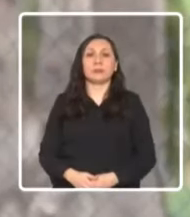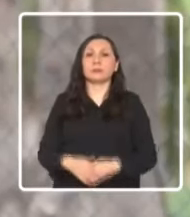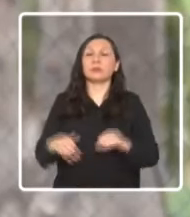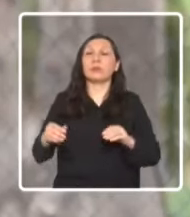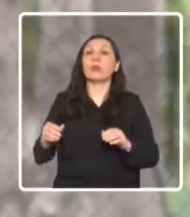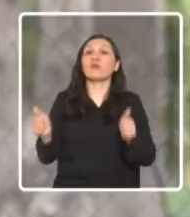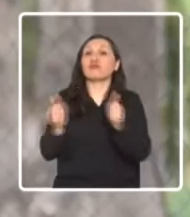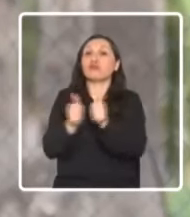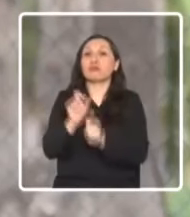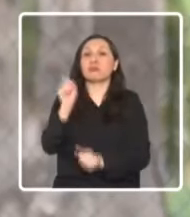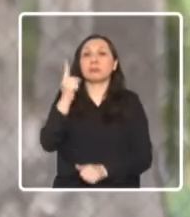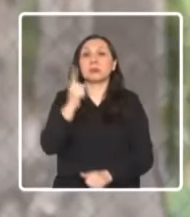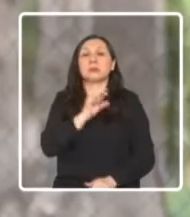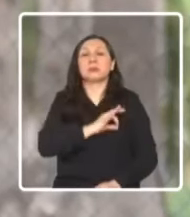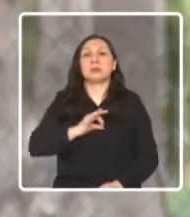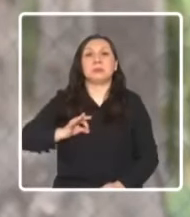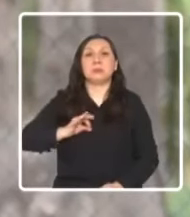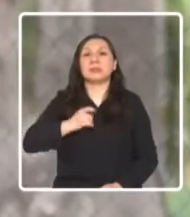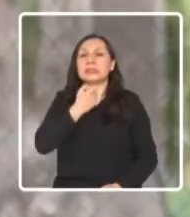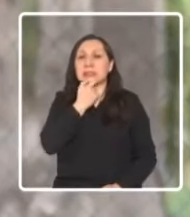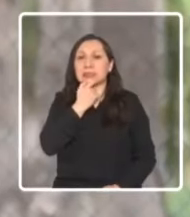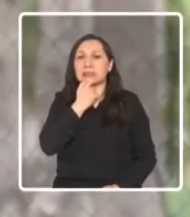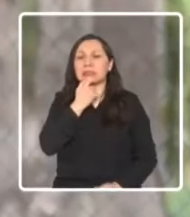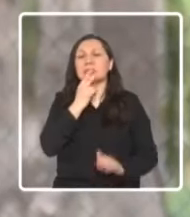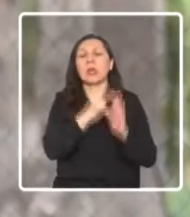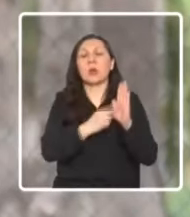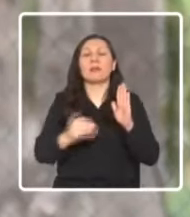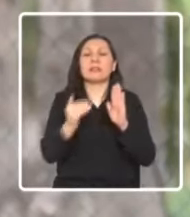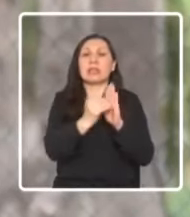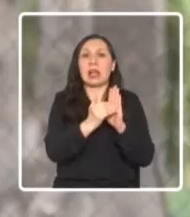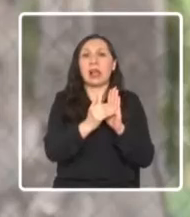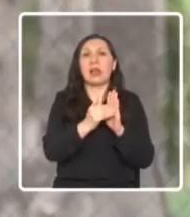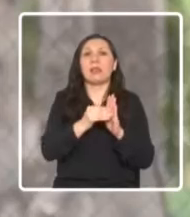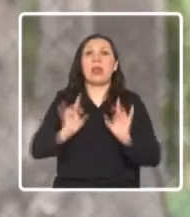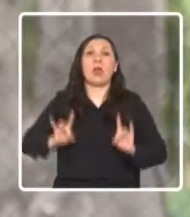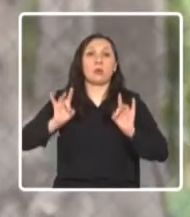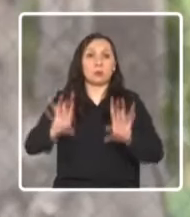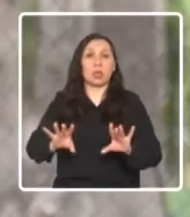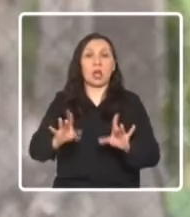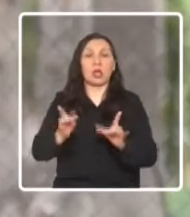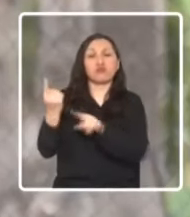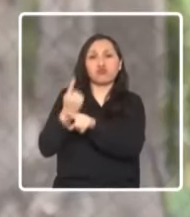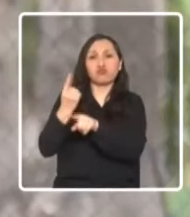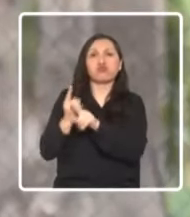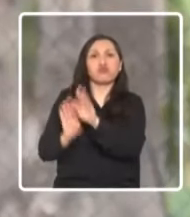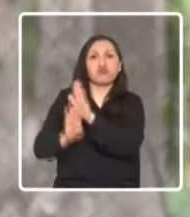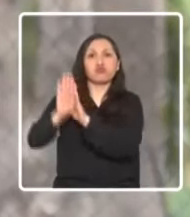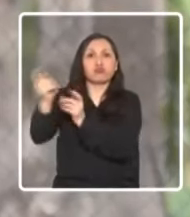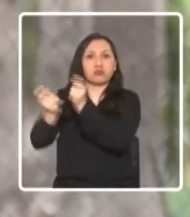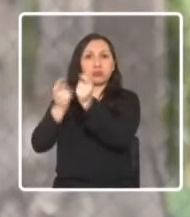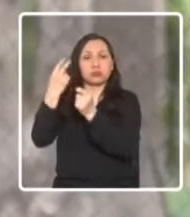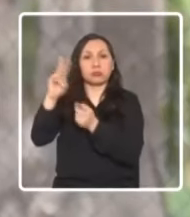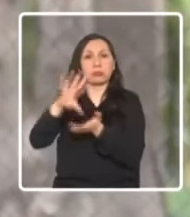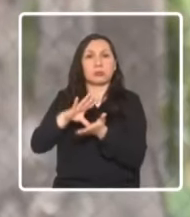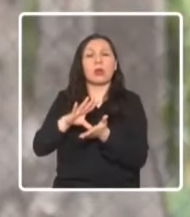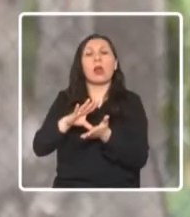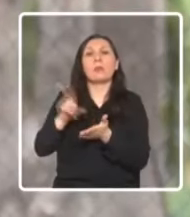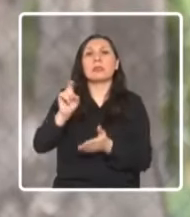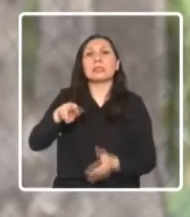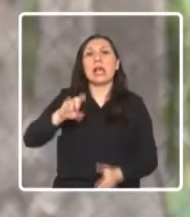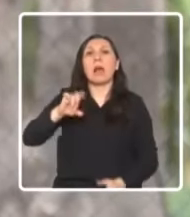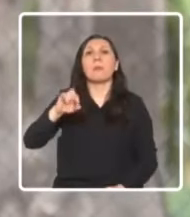Nos juntamos con el primer ministro de Inglaterra, de Nueva Zelanda, de Australia. Conversamos con economías emergentes como